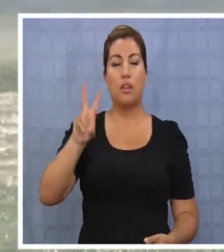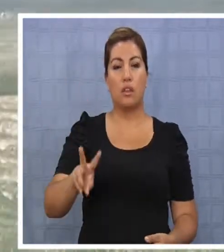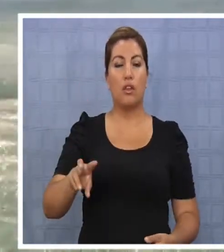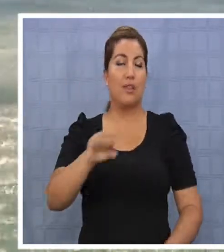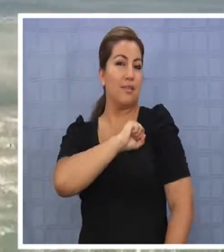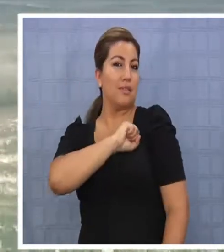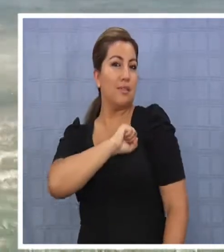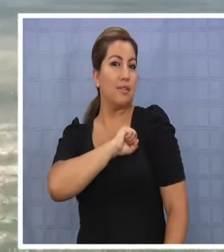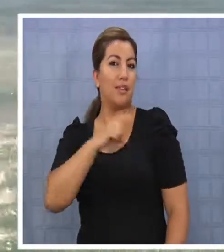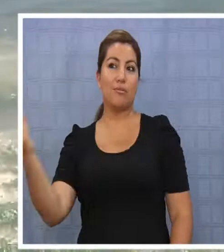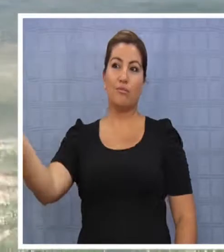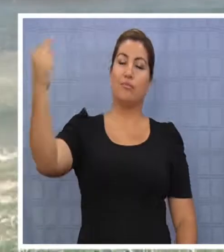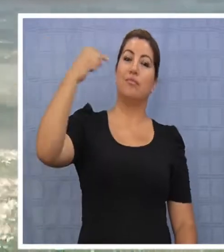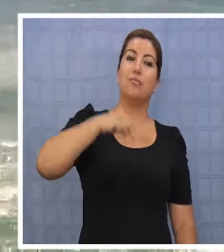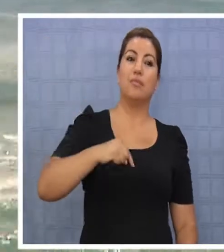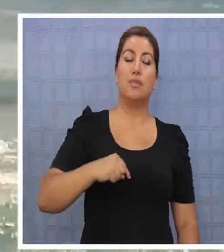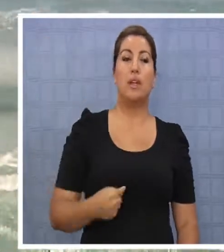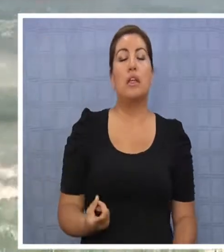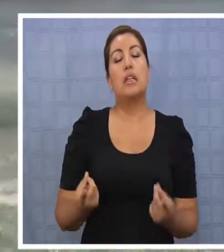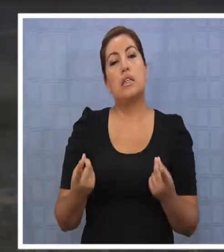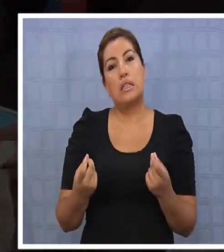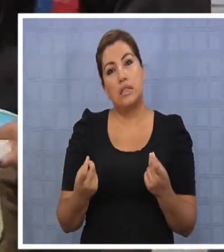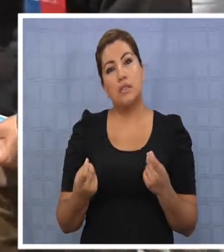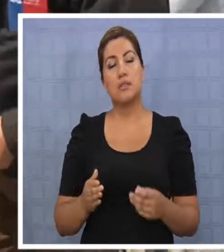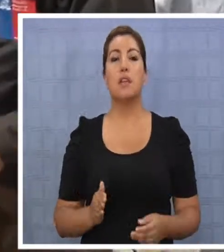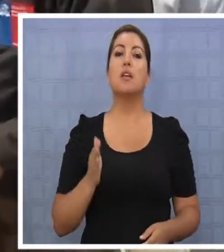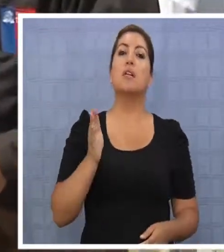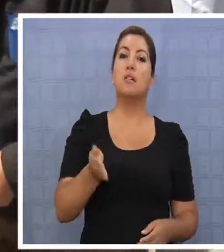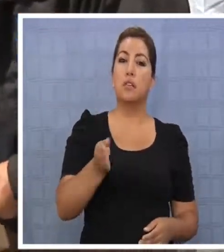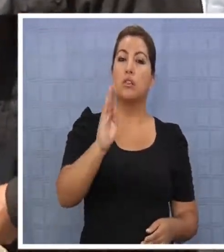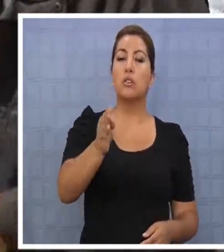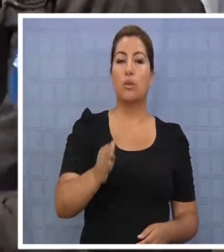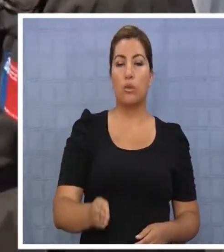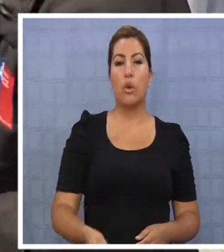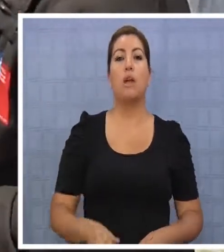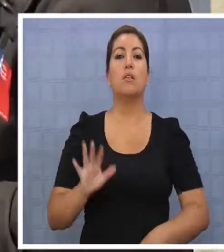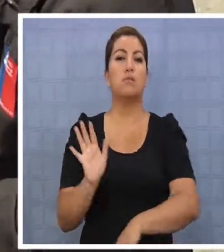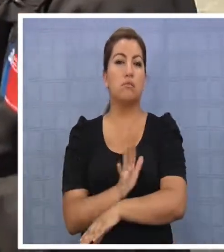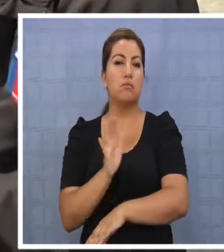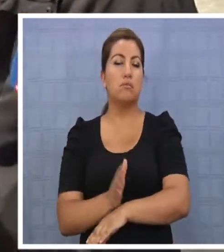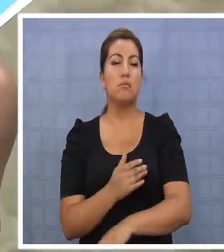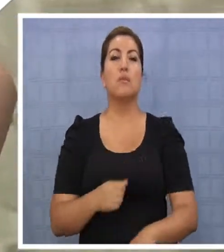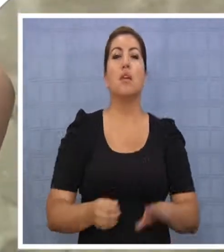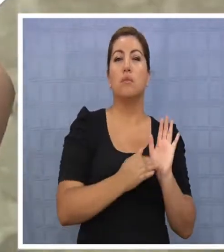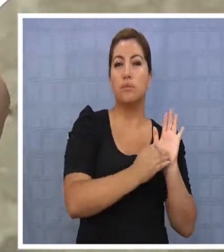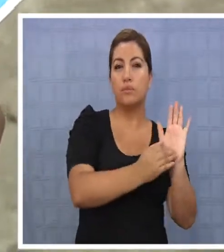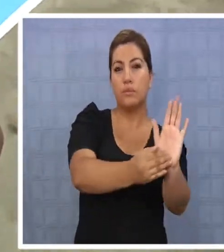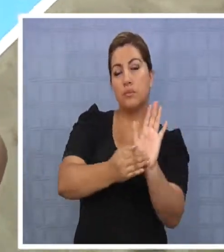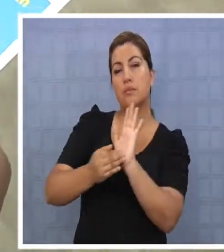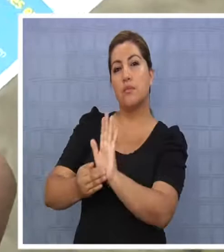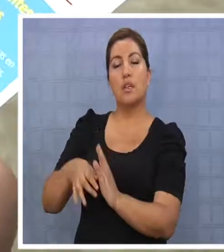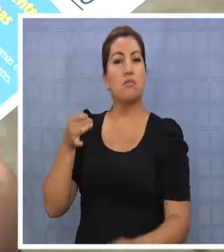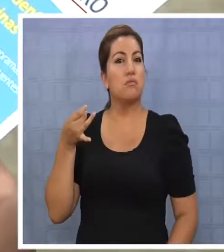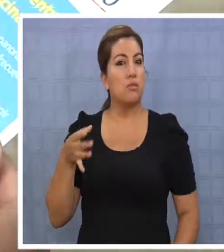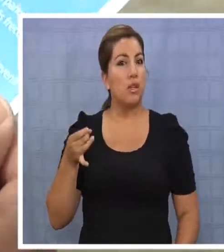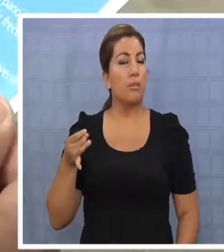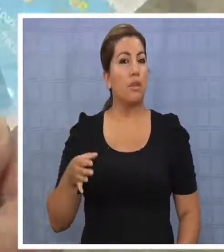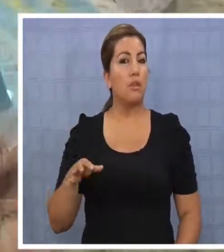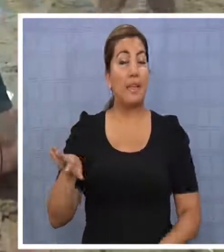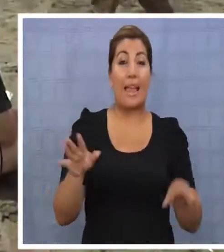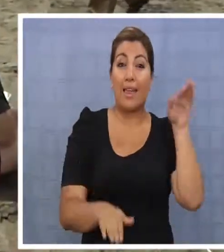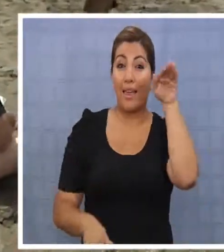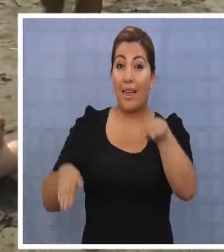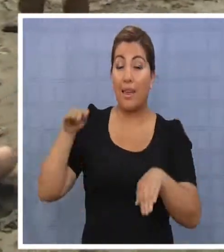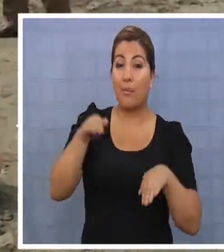provenían de Santiago, lo que reafirma la necesidad de continuar realizando estas campañas preventivas, no solo en